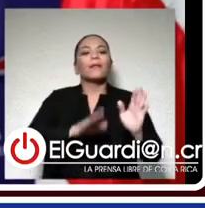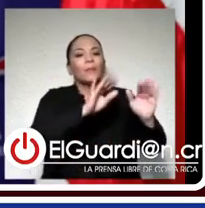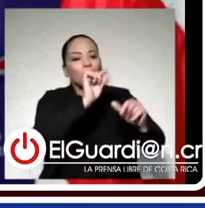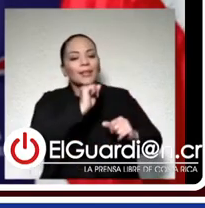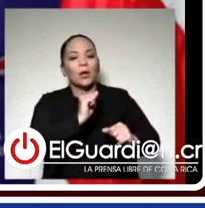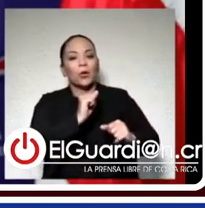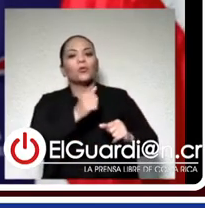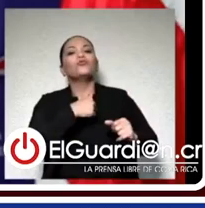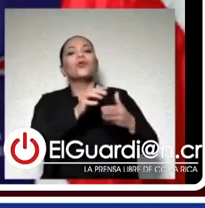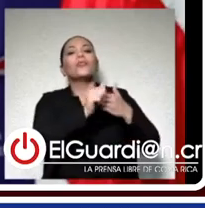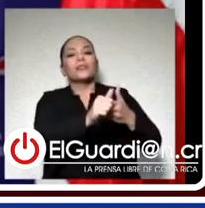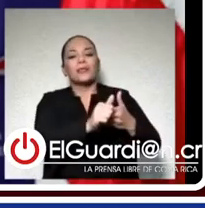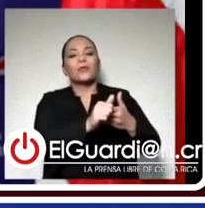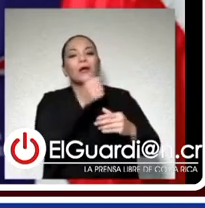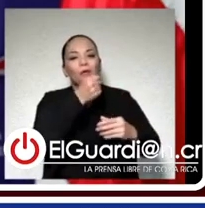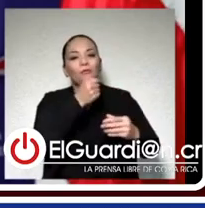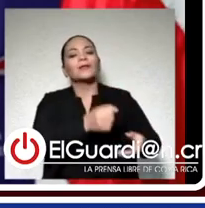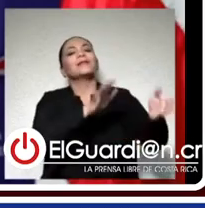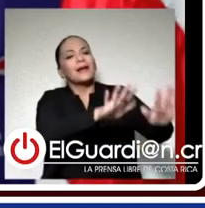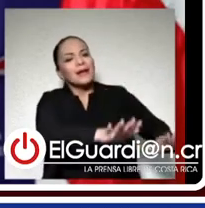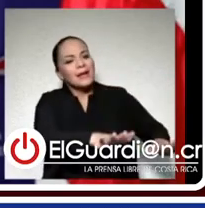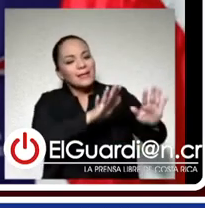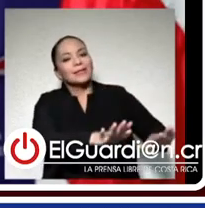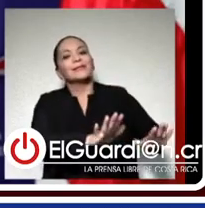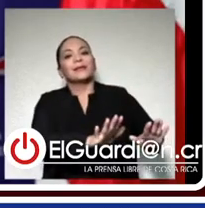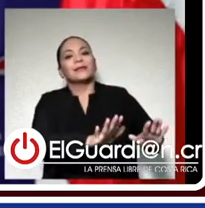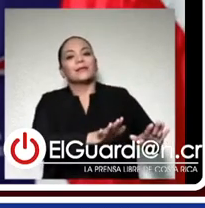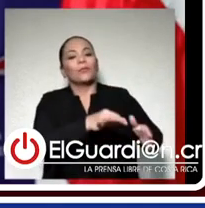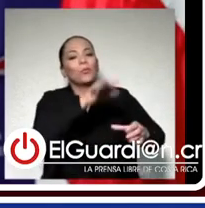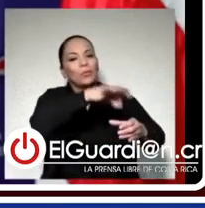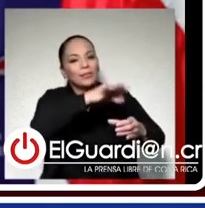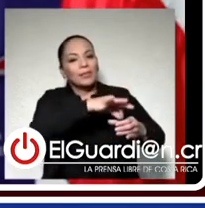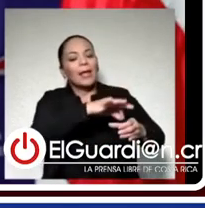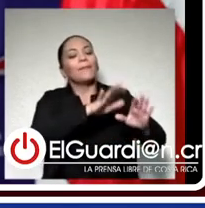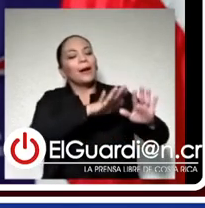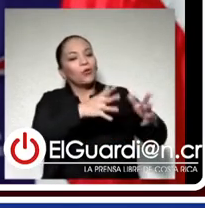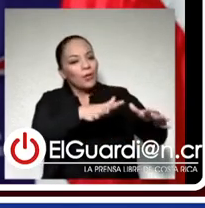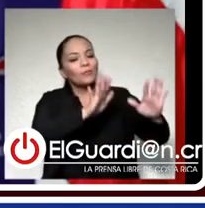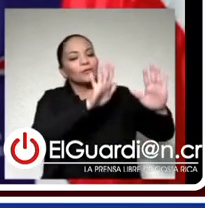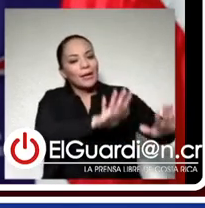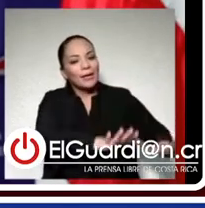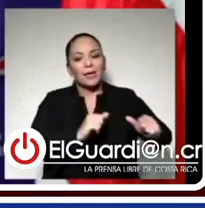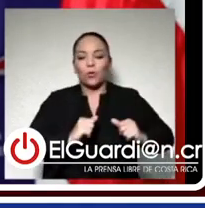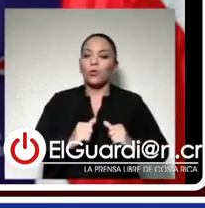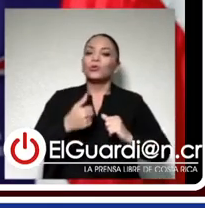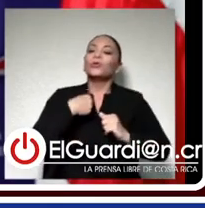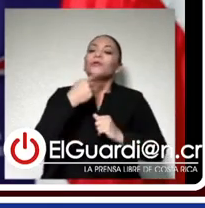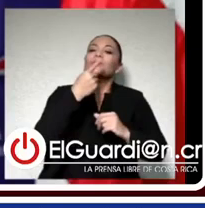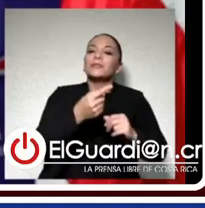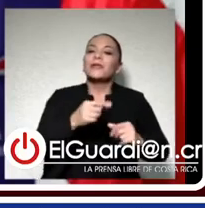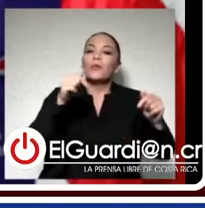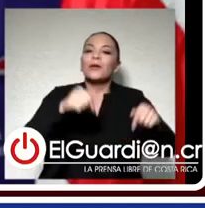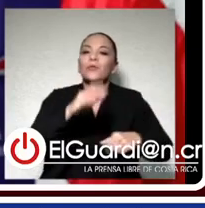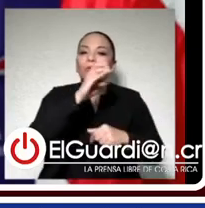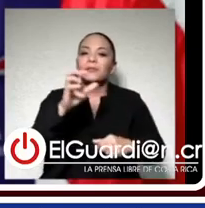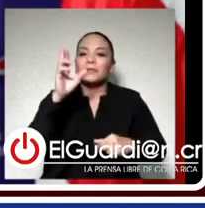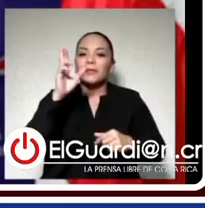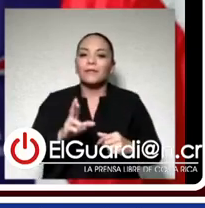lleva la conferencia soy yo, tranquilícese, tómese un tecito de tilo. Le estoy diciendo que en Costa Rica